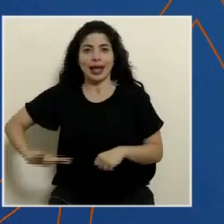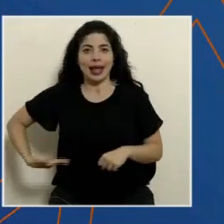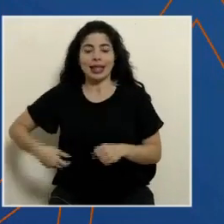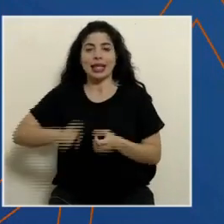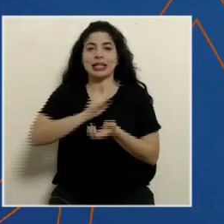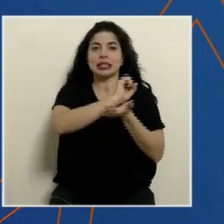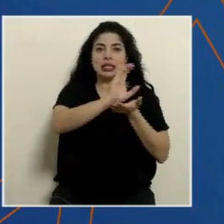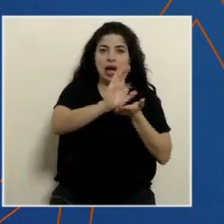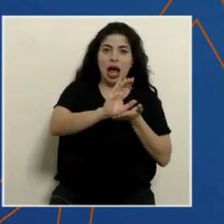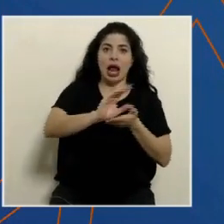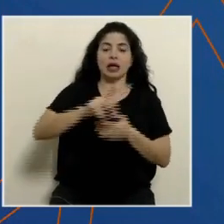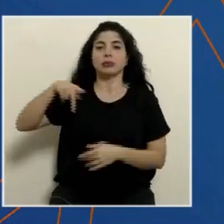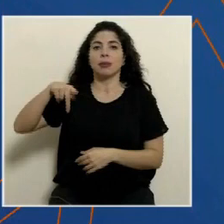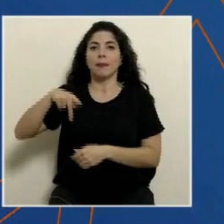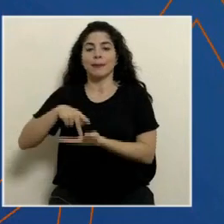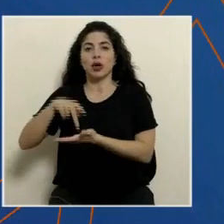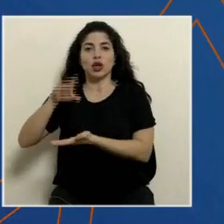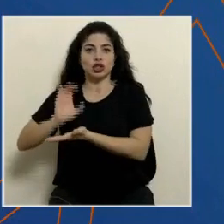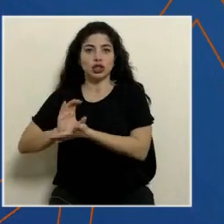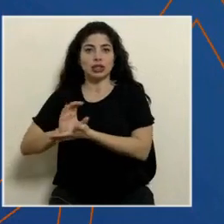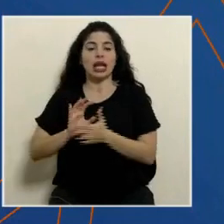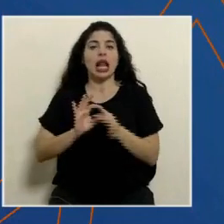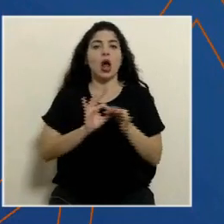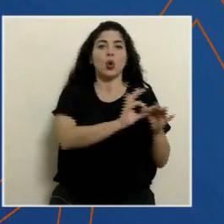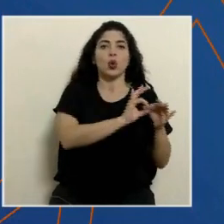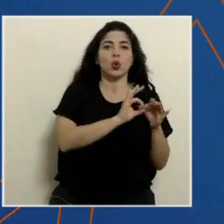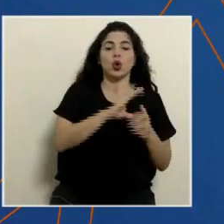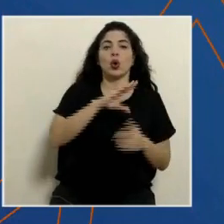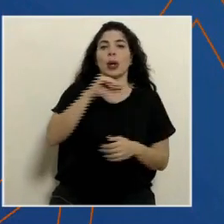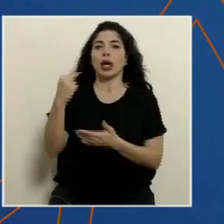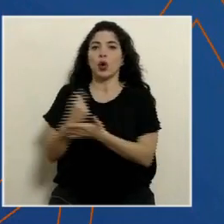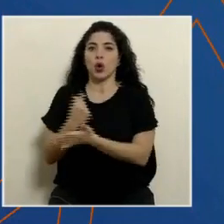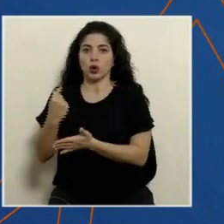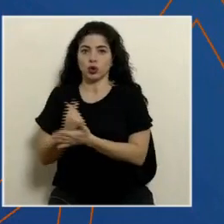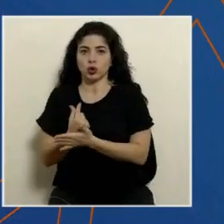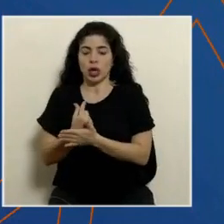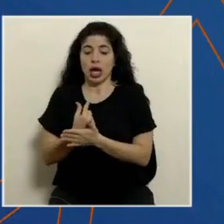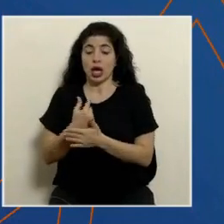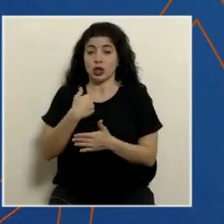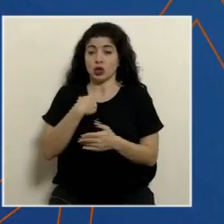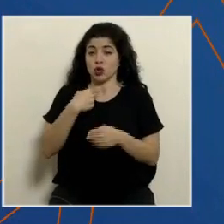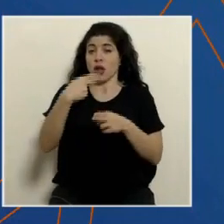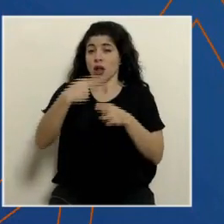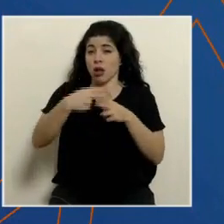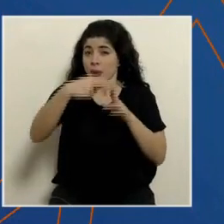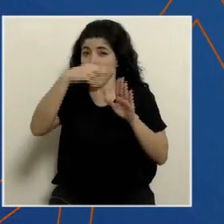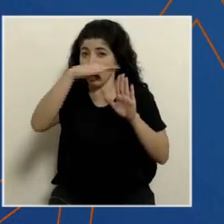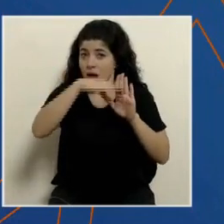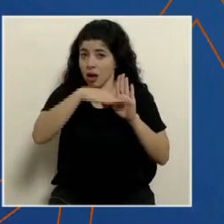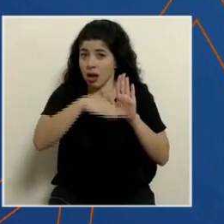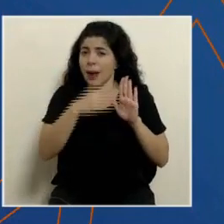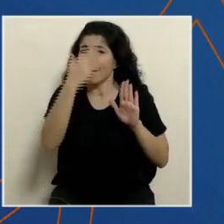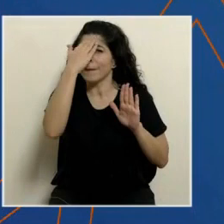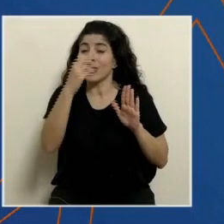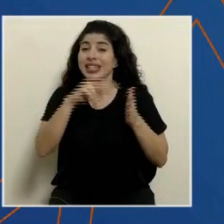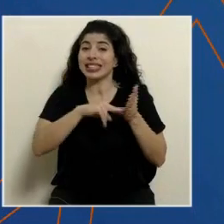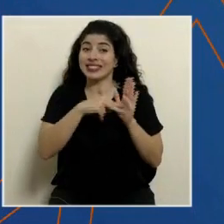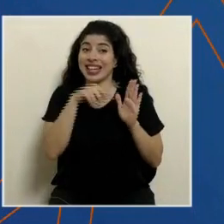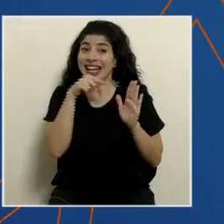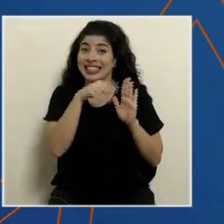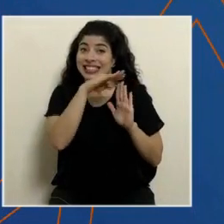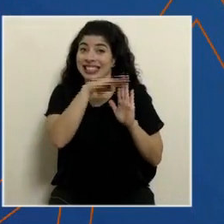San Carlos, Pocosí, La Unión y Goicoechea. Hago la mención porque es justamente en estos sitios